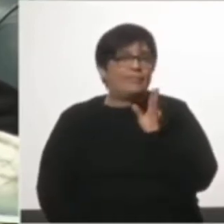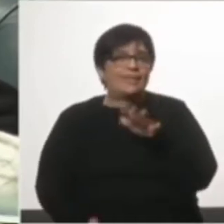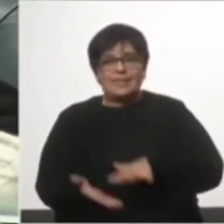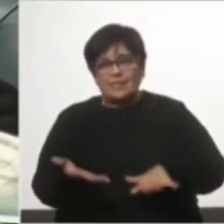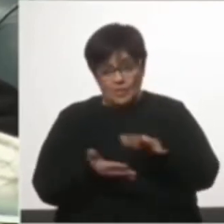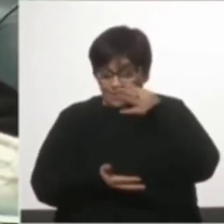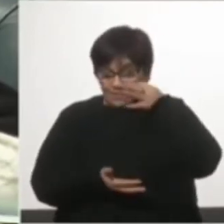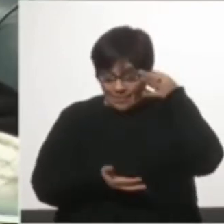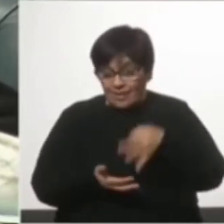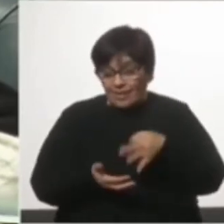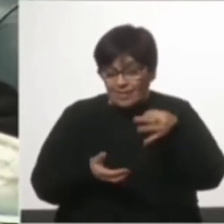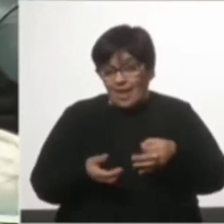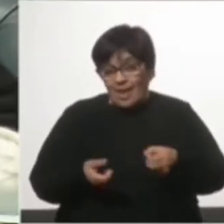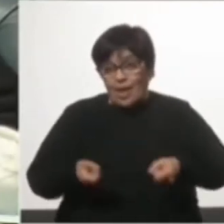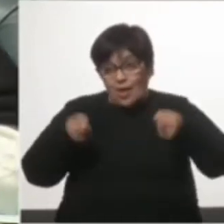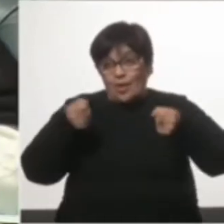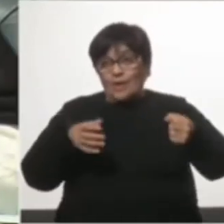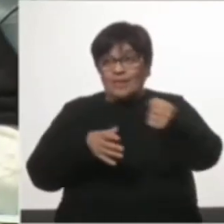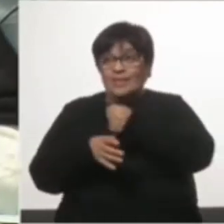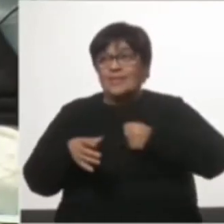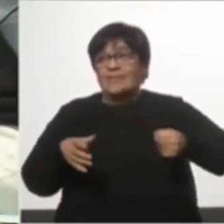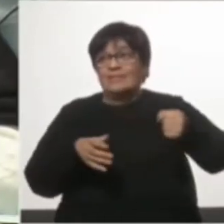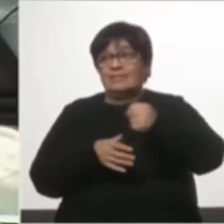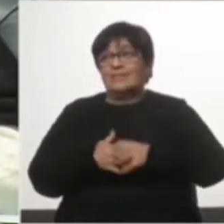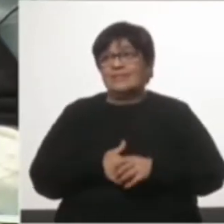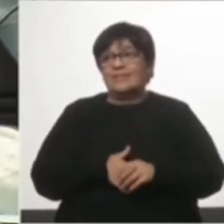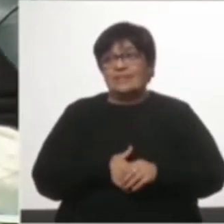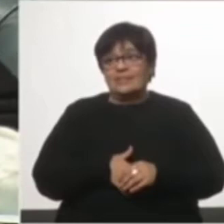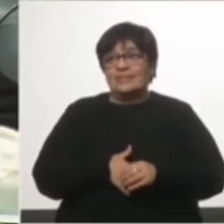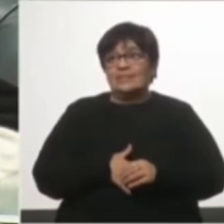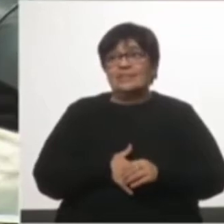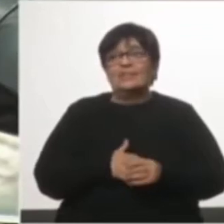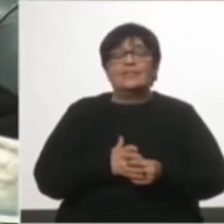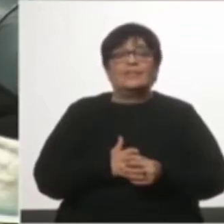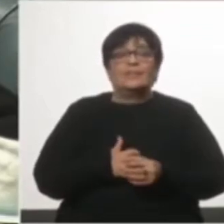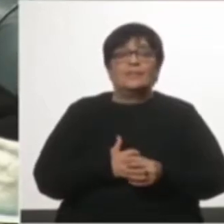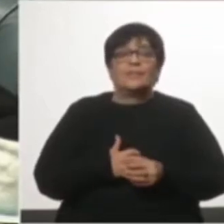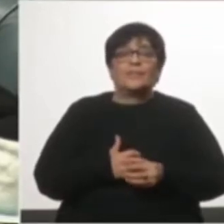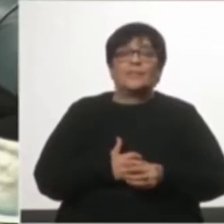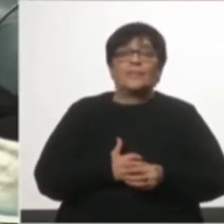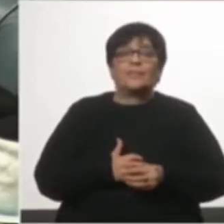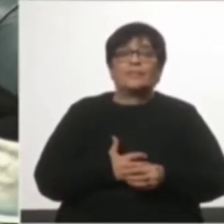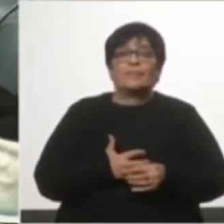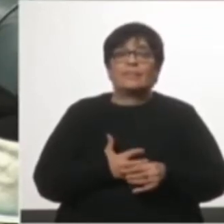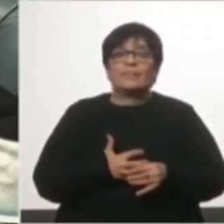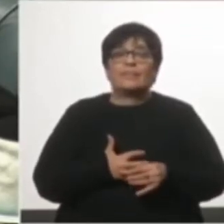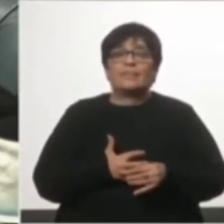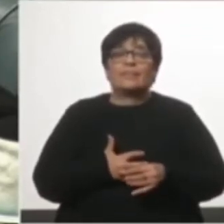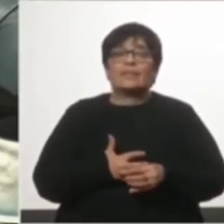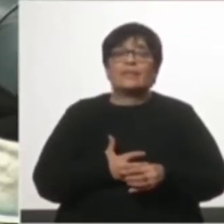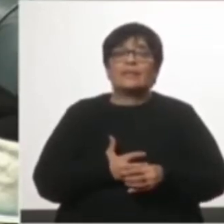las ollas populares. Yo le voy a pedir, ¿sigo? Bien.